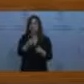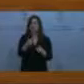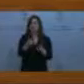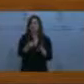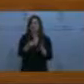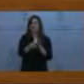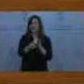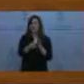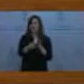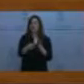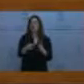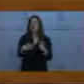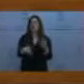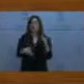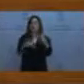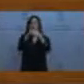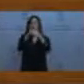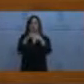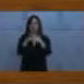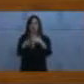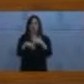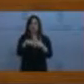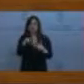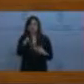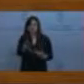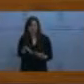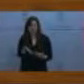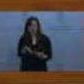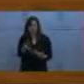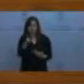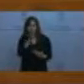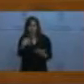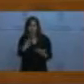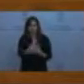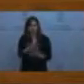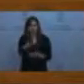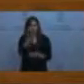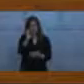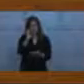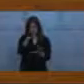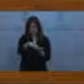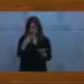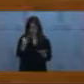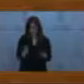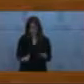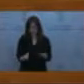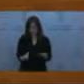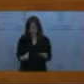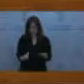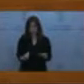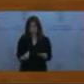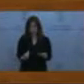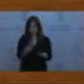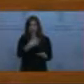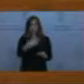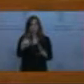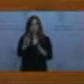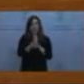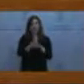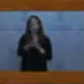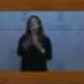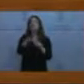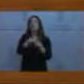sistema. ¿Y eso por qué? Que es que todo el mundo tendría que elegir el mismo centro. Quieren hablar de situaciones surrealistas.